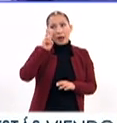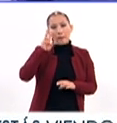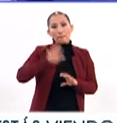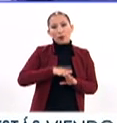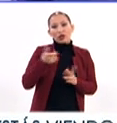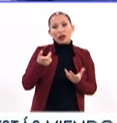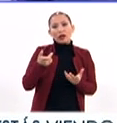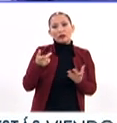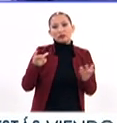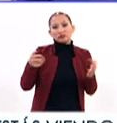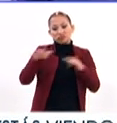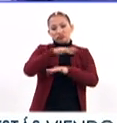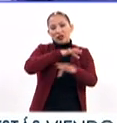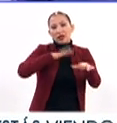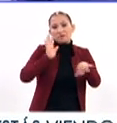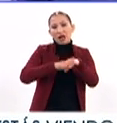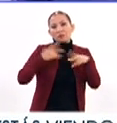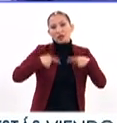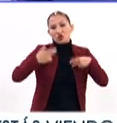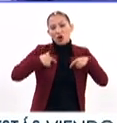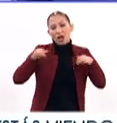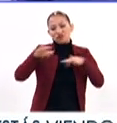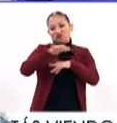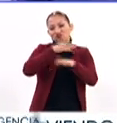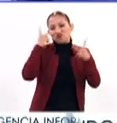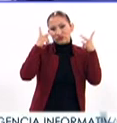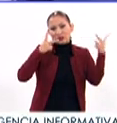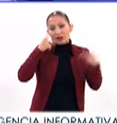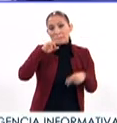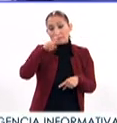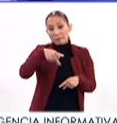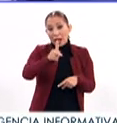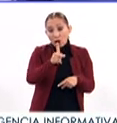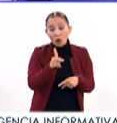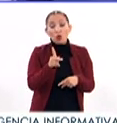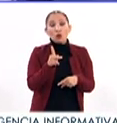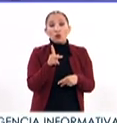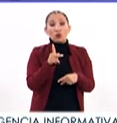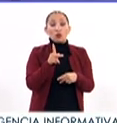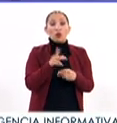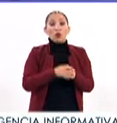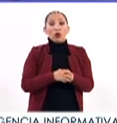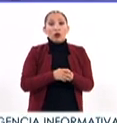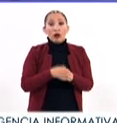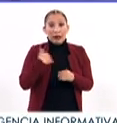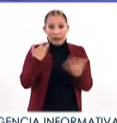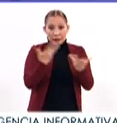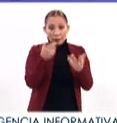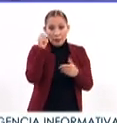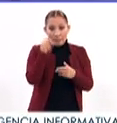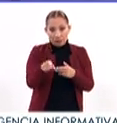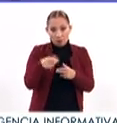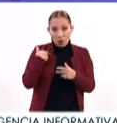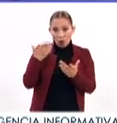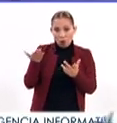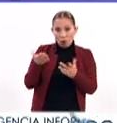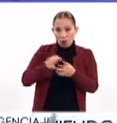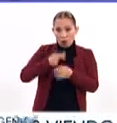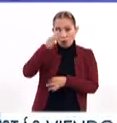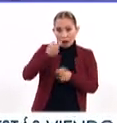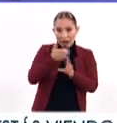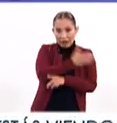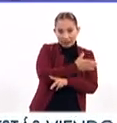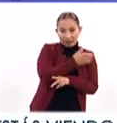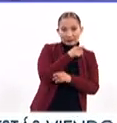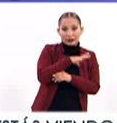porque es donde hay una mayor cantidad de gente. Debo decir que cuando hicimos esa bandera, la previa,